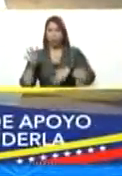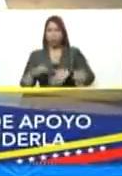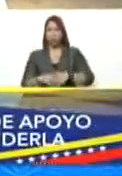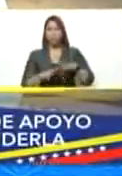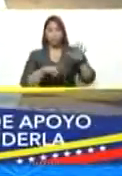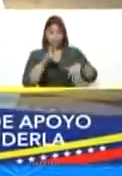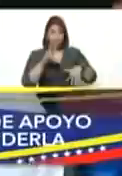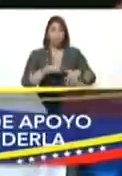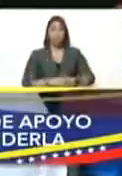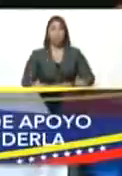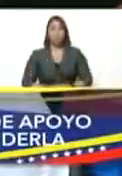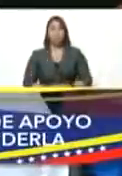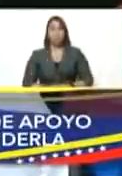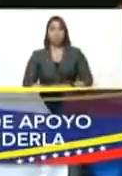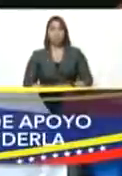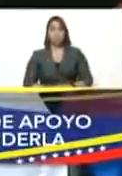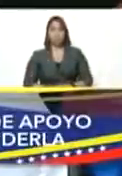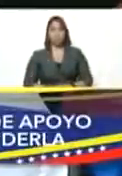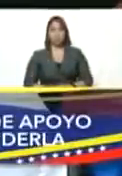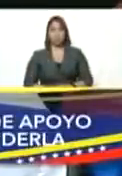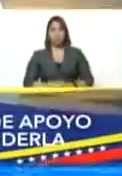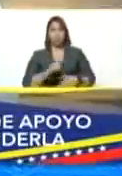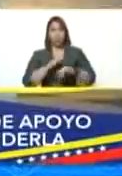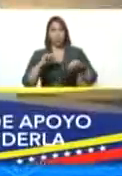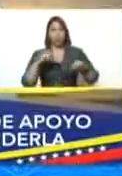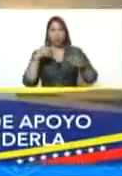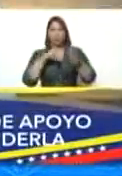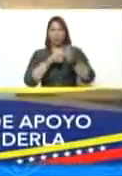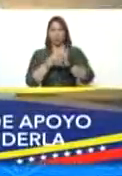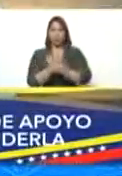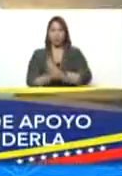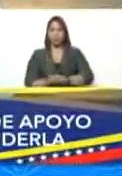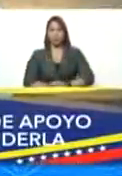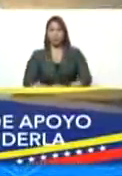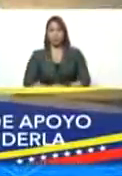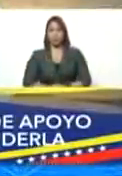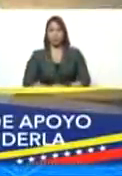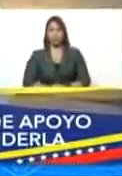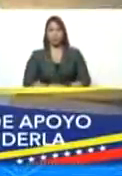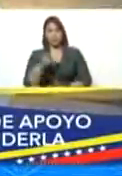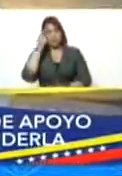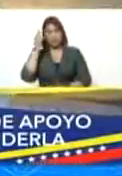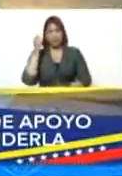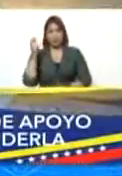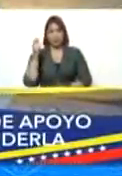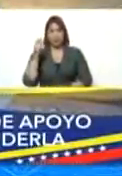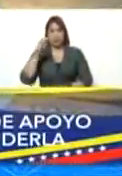12. Y la última era la tesis de Marx,